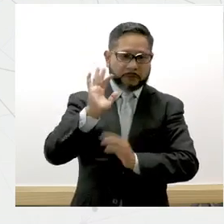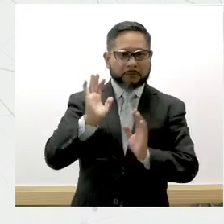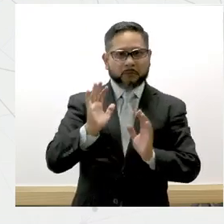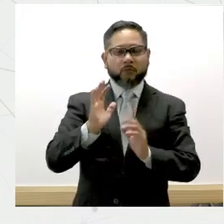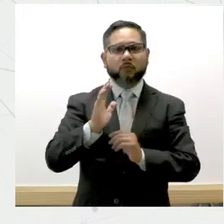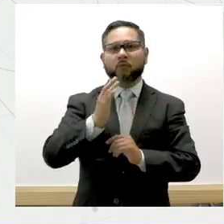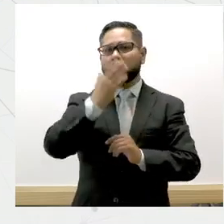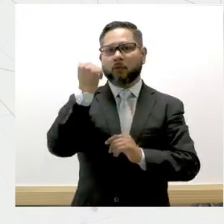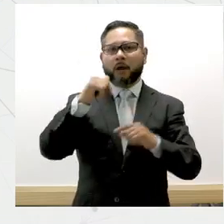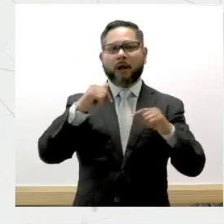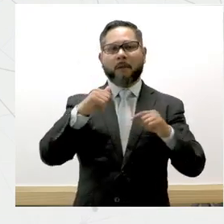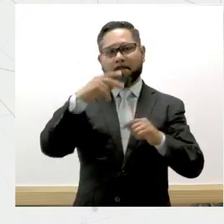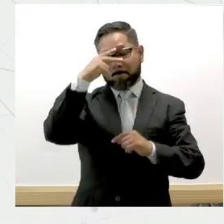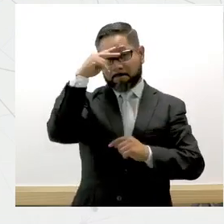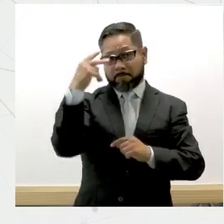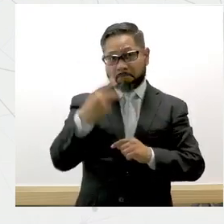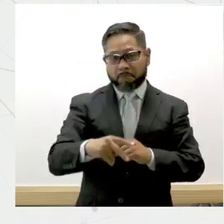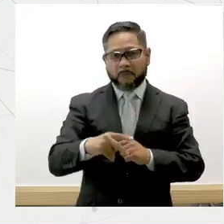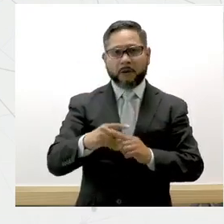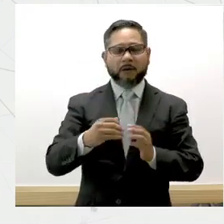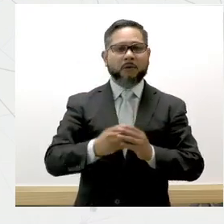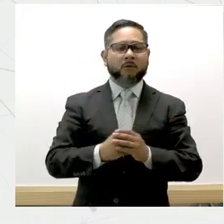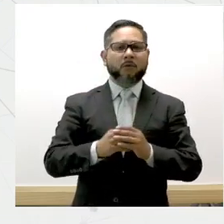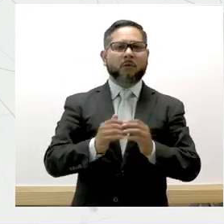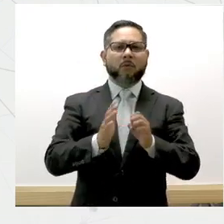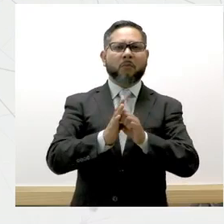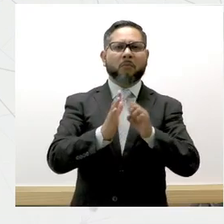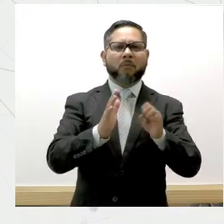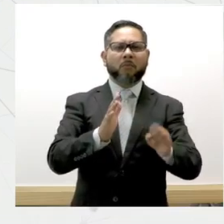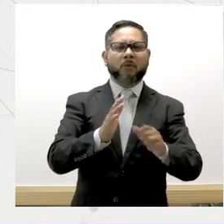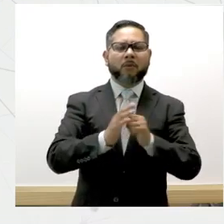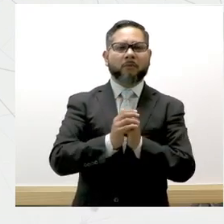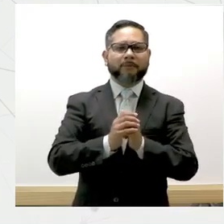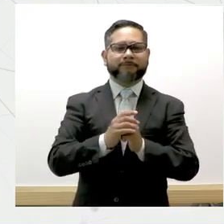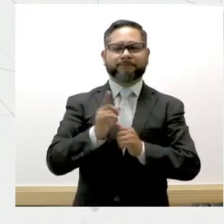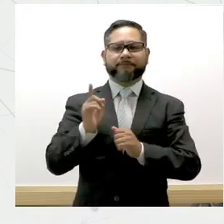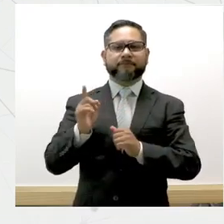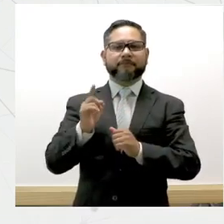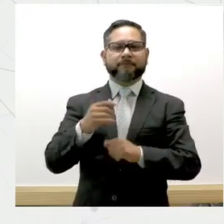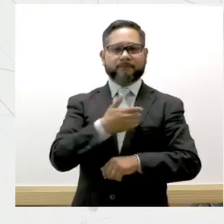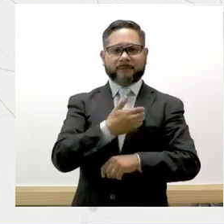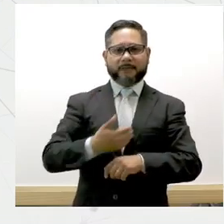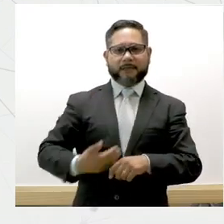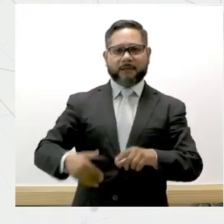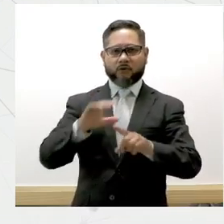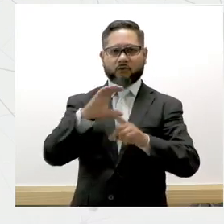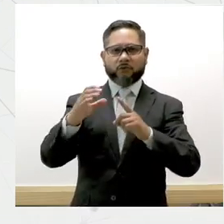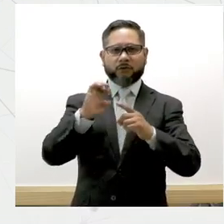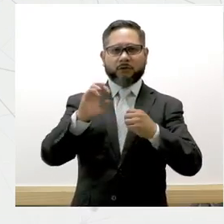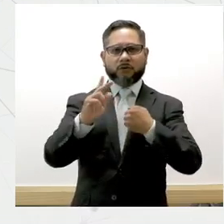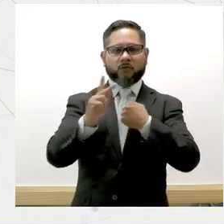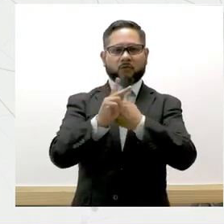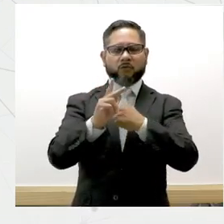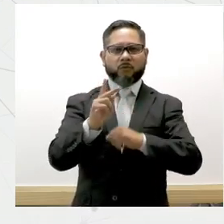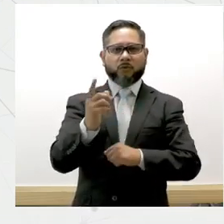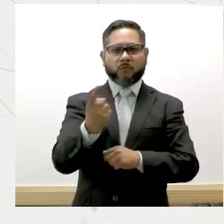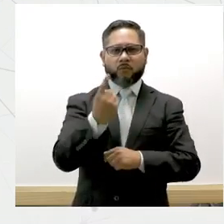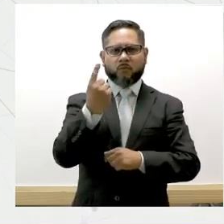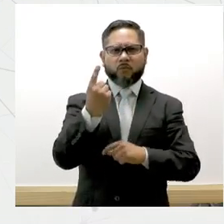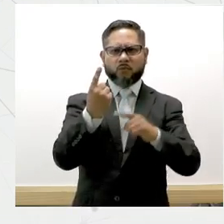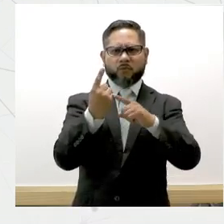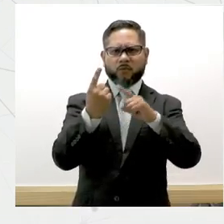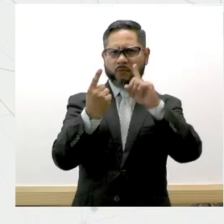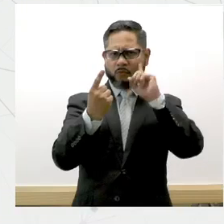en México, ¿no?, una escena en la que la presidenta de la Comisión Europea, no una mujer